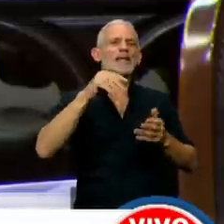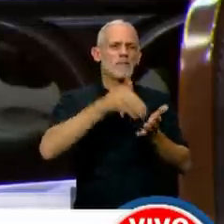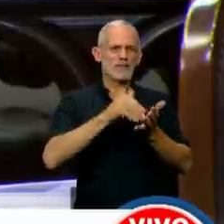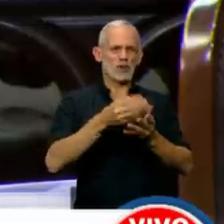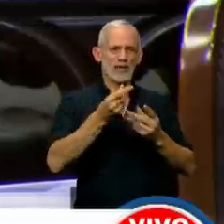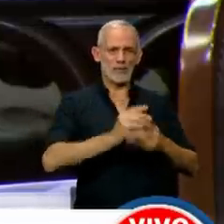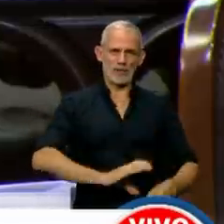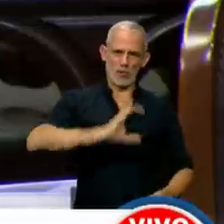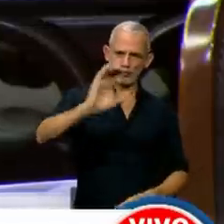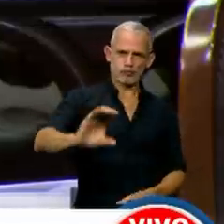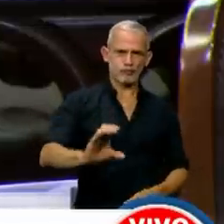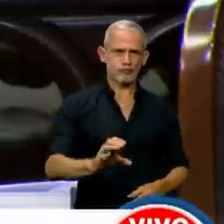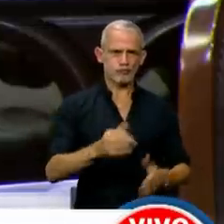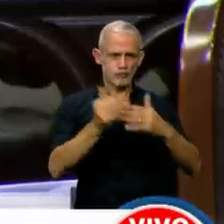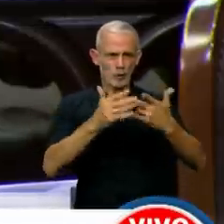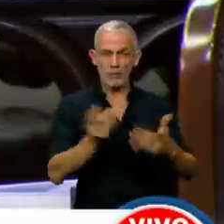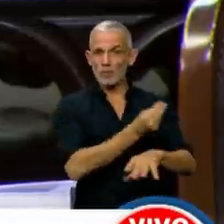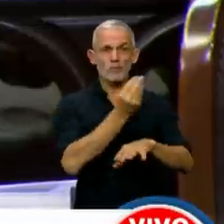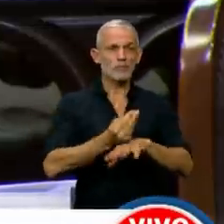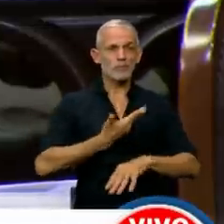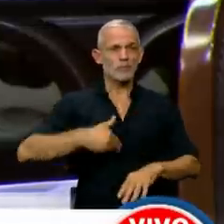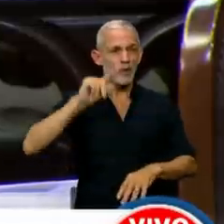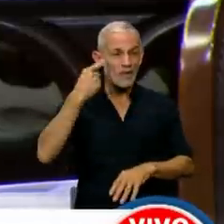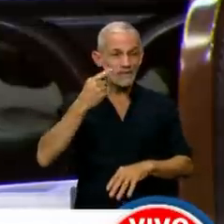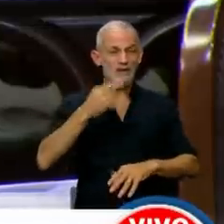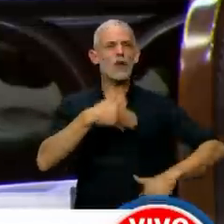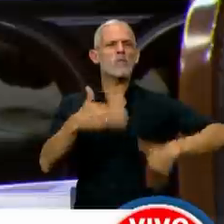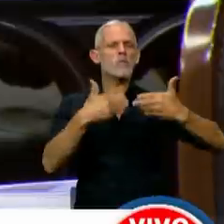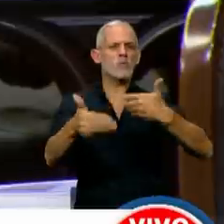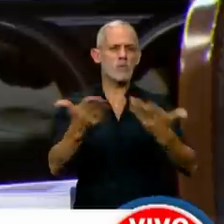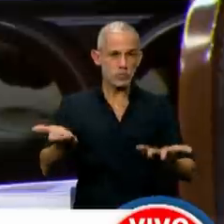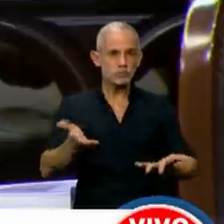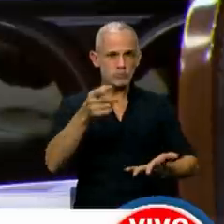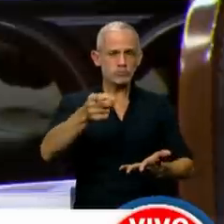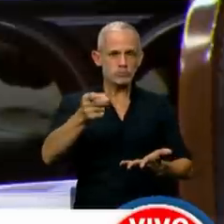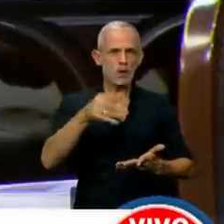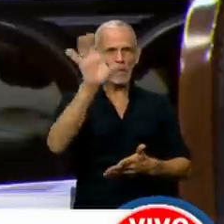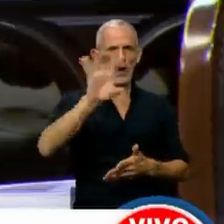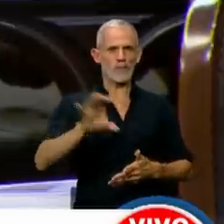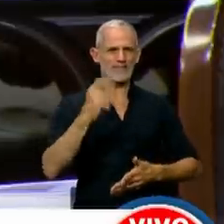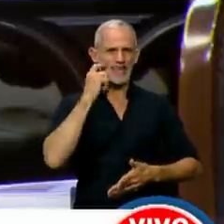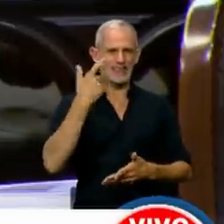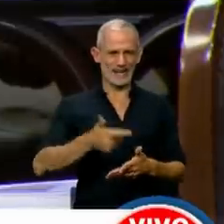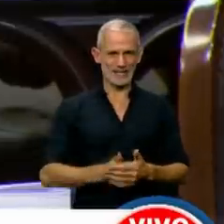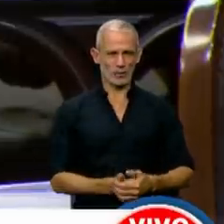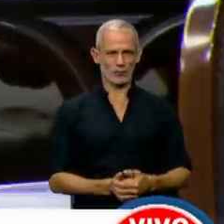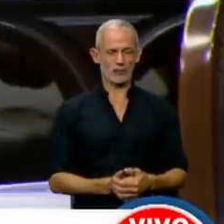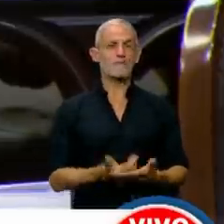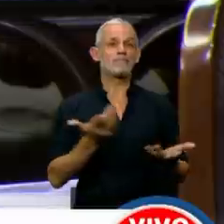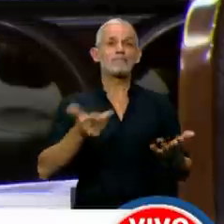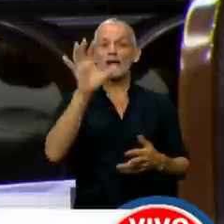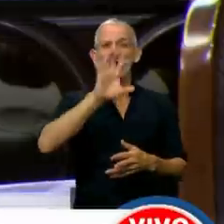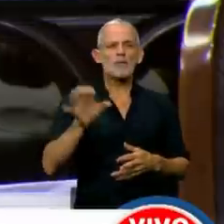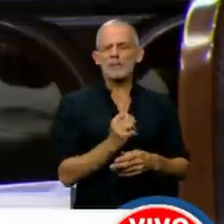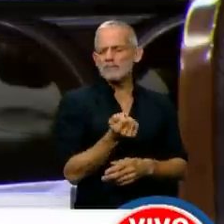pesos y saben por qué porque desde que asumió alberto fernández se reactivó la obra pública en mi provincia en mi provincia son